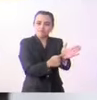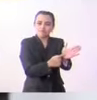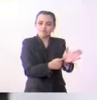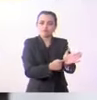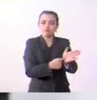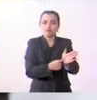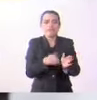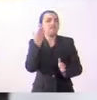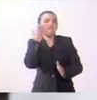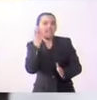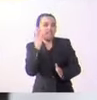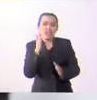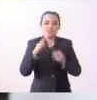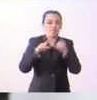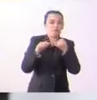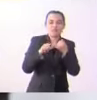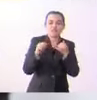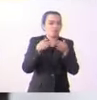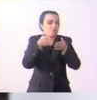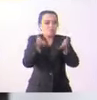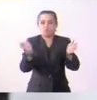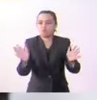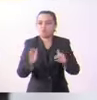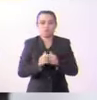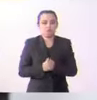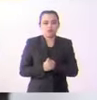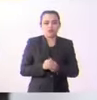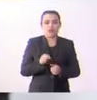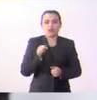social. Recuerda que tendremos una nueva